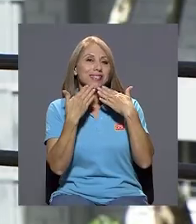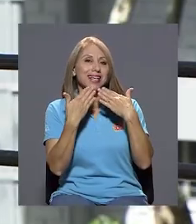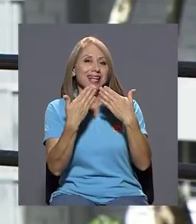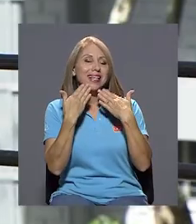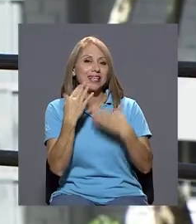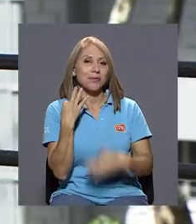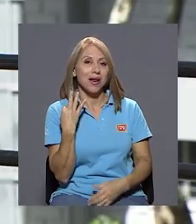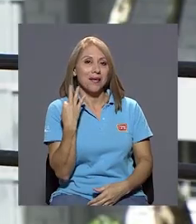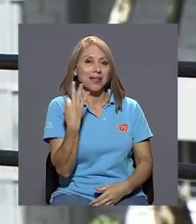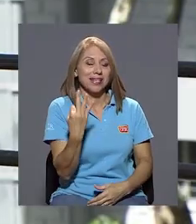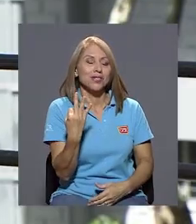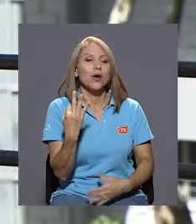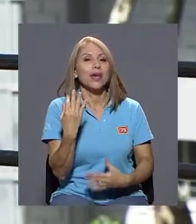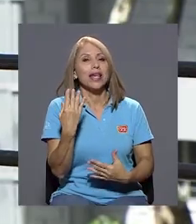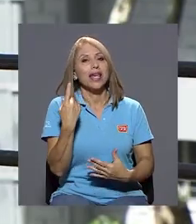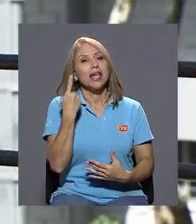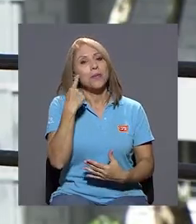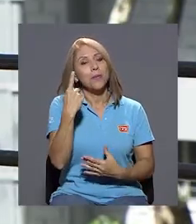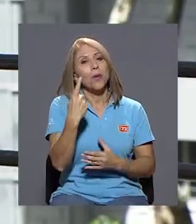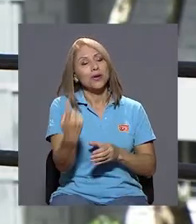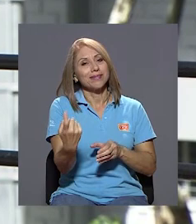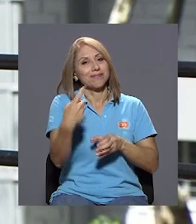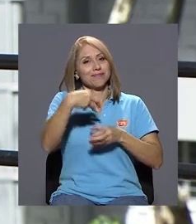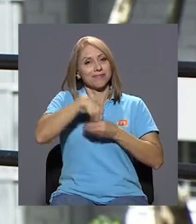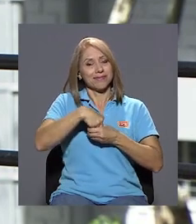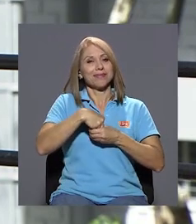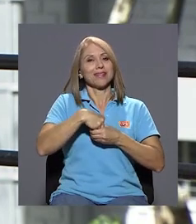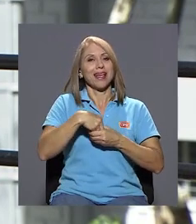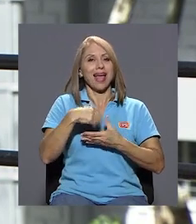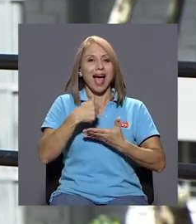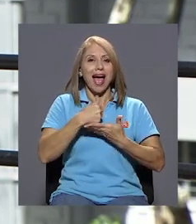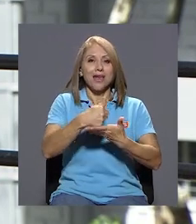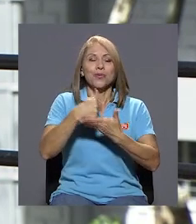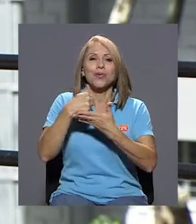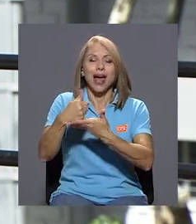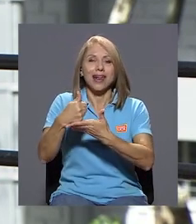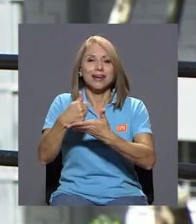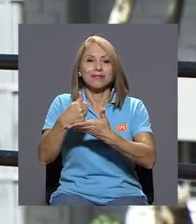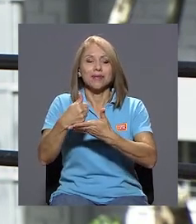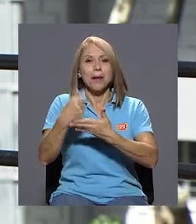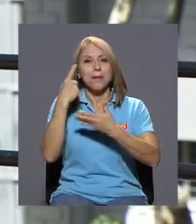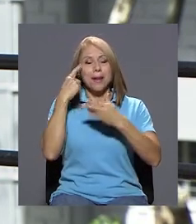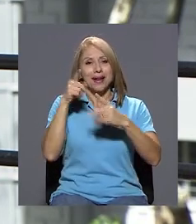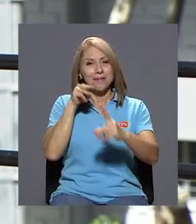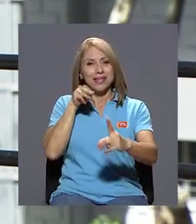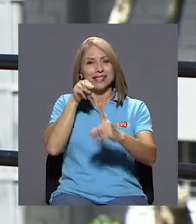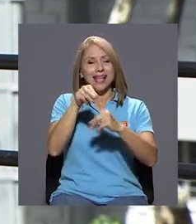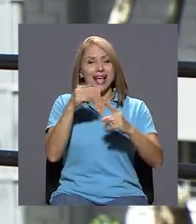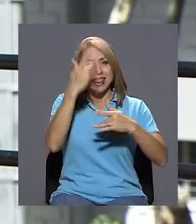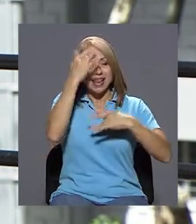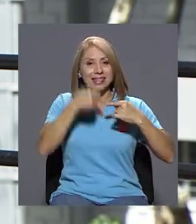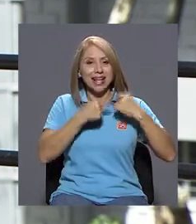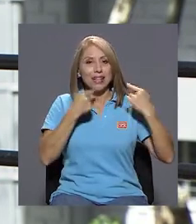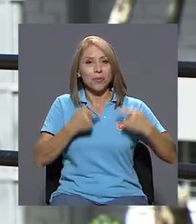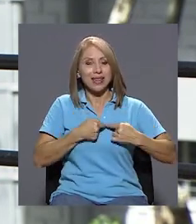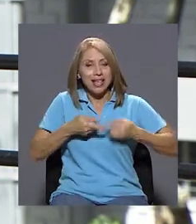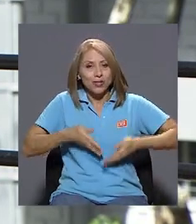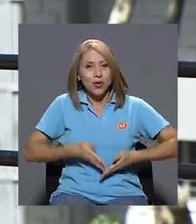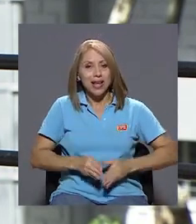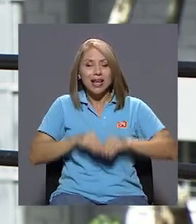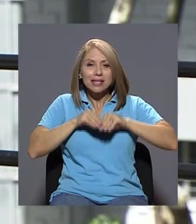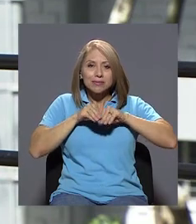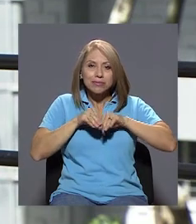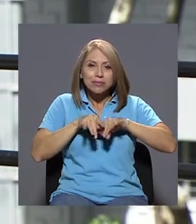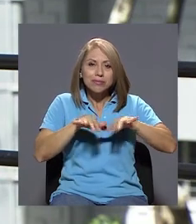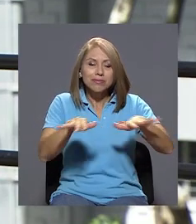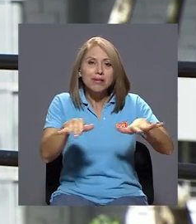ayuda. Muchísimas gracias por la invitación y por ser parte de esto, de ayudar a difundir un poco sobre el mensaje de las